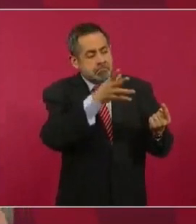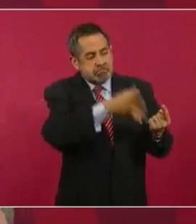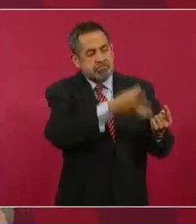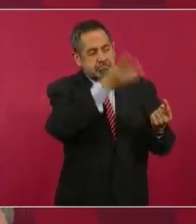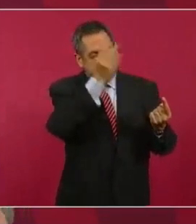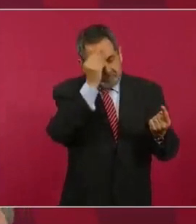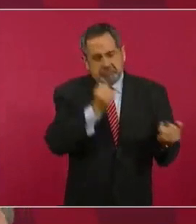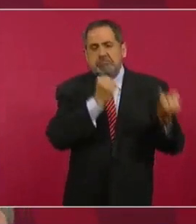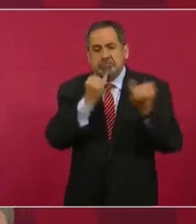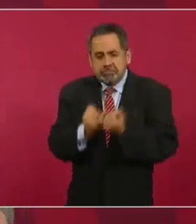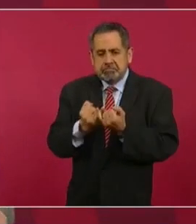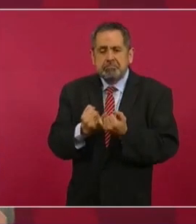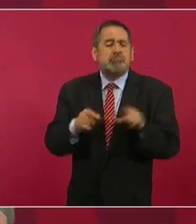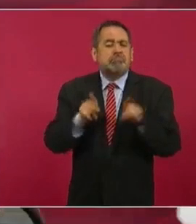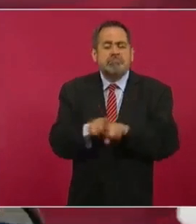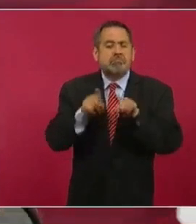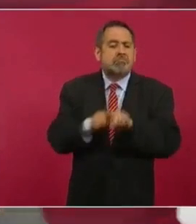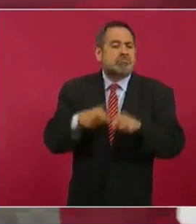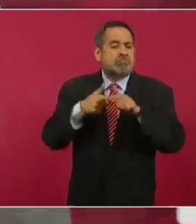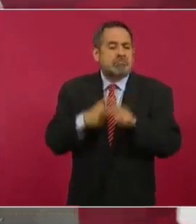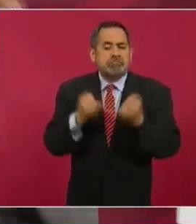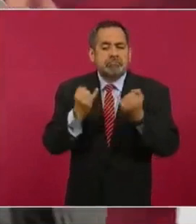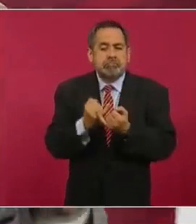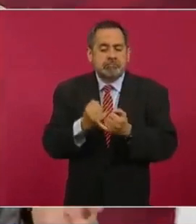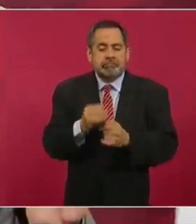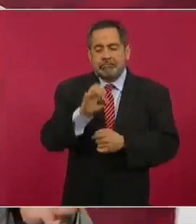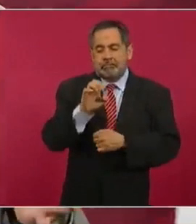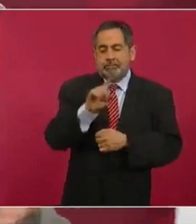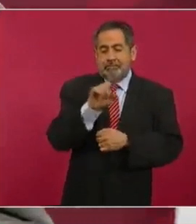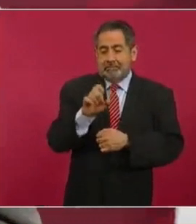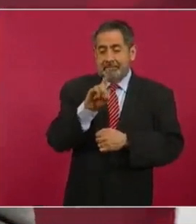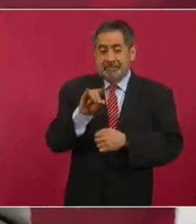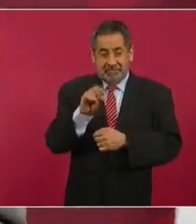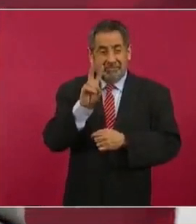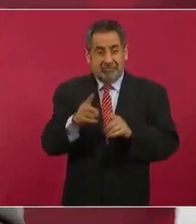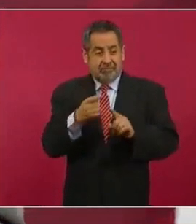con lo mismo, porque Zedillo pues era salinista.